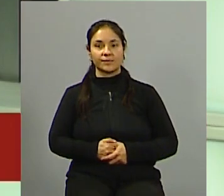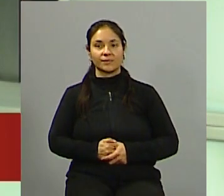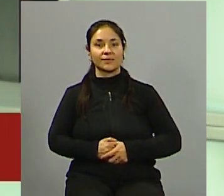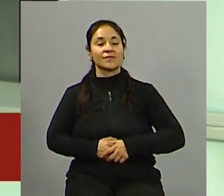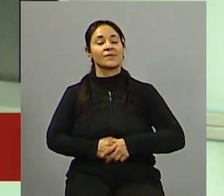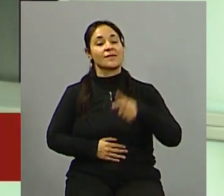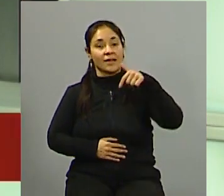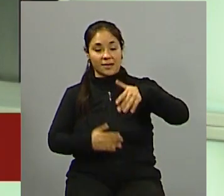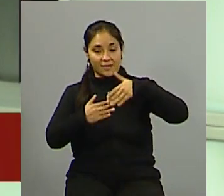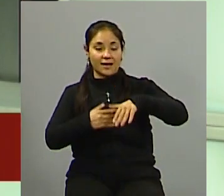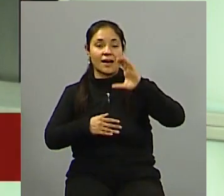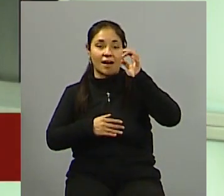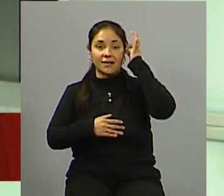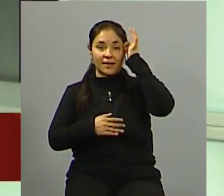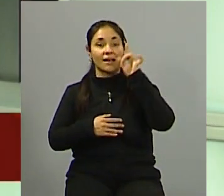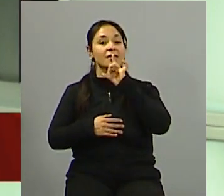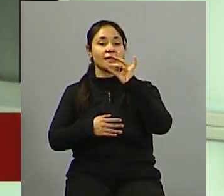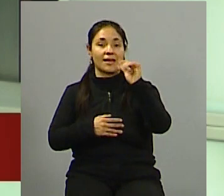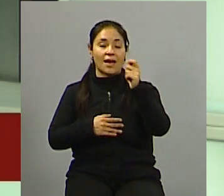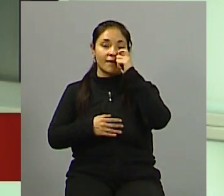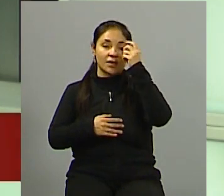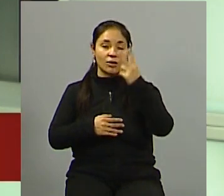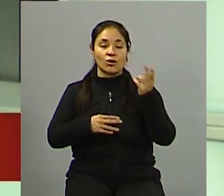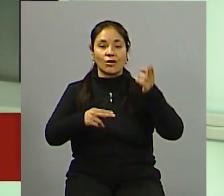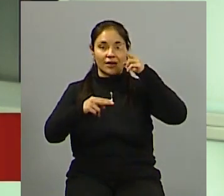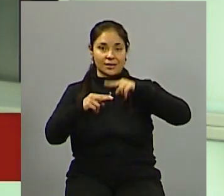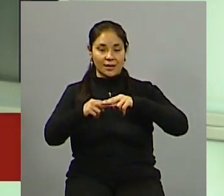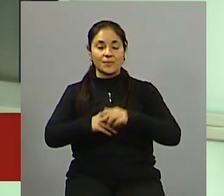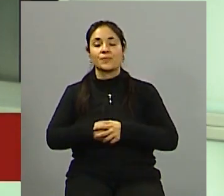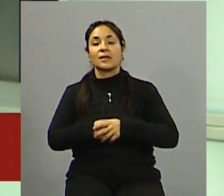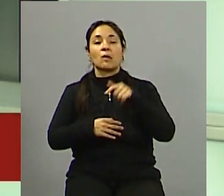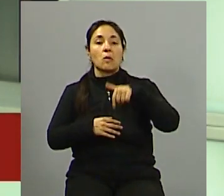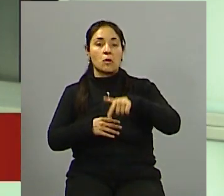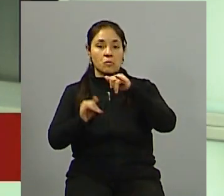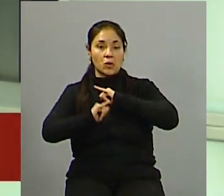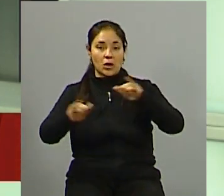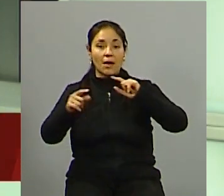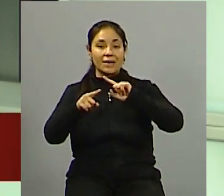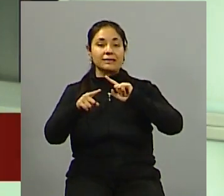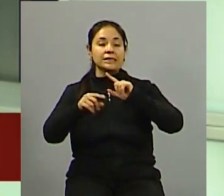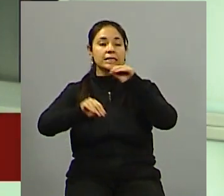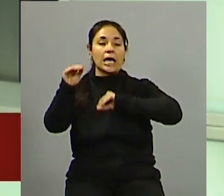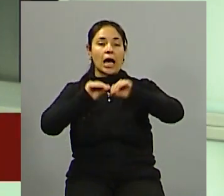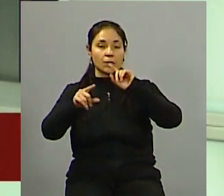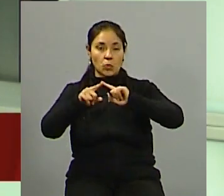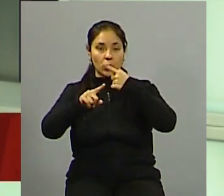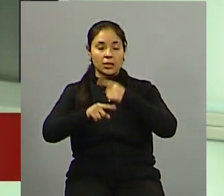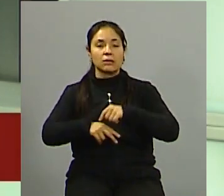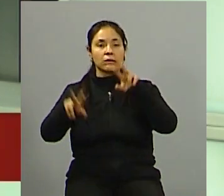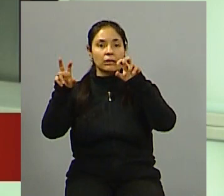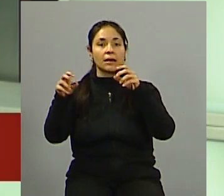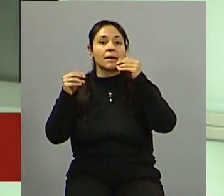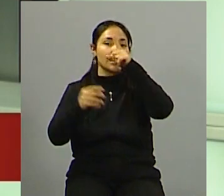Bueno, aquí estamos en el 30 de la TDA, 22 de Supercanal HD. Hoy en Chat Político dijimos que íbamos a hablar de lo que está pasando a